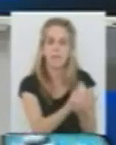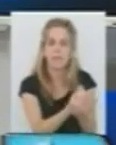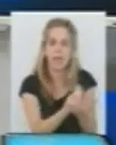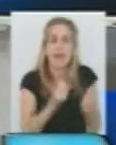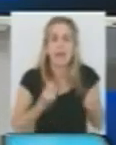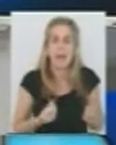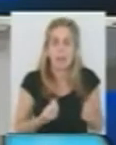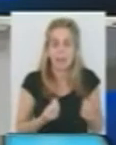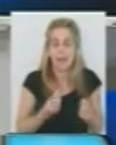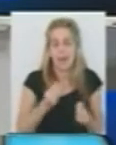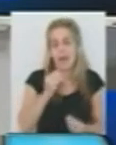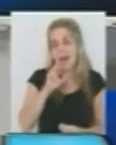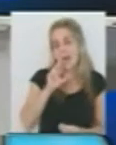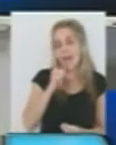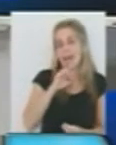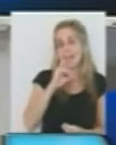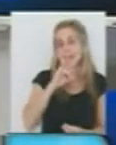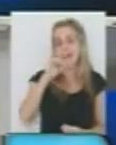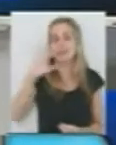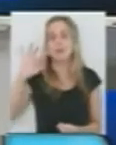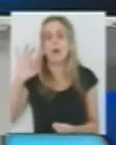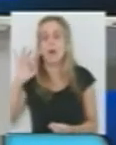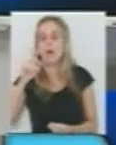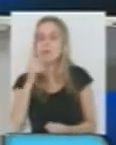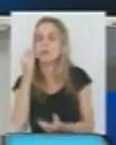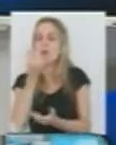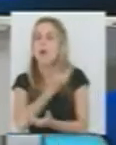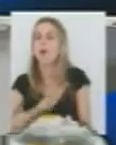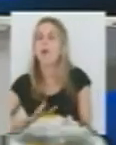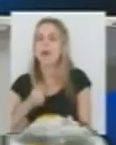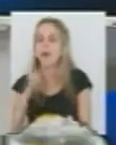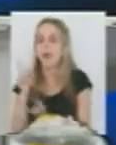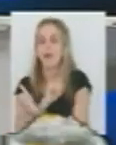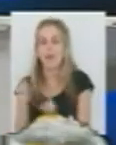yo no quiero. Yo quiero ser candidato a presidente. ¿Qué creo yo que va a terminar